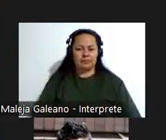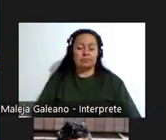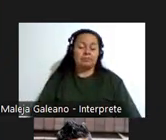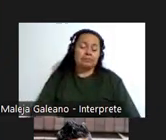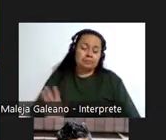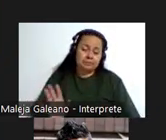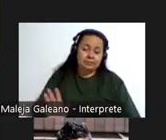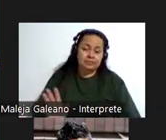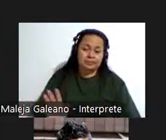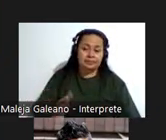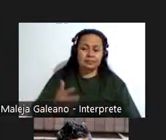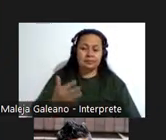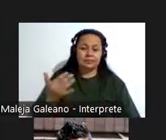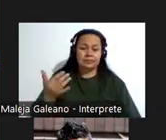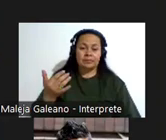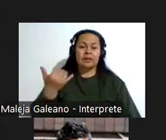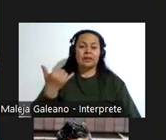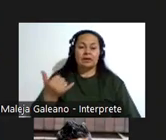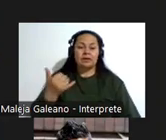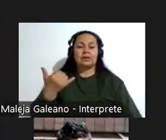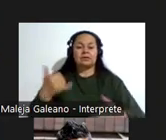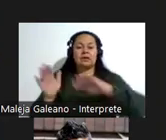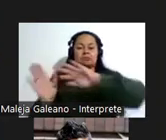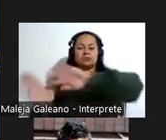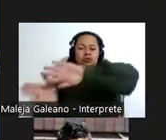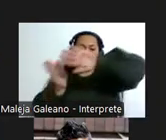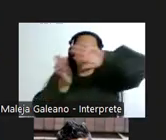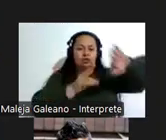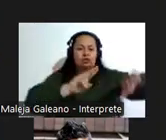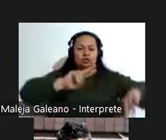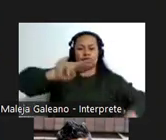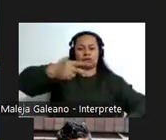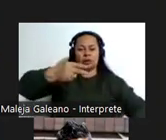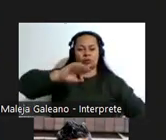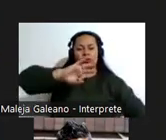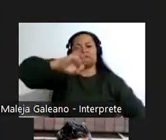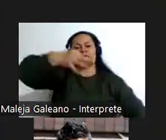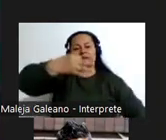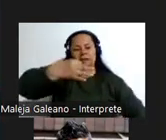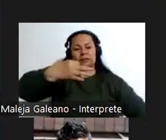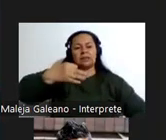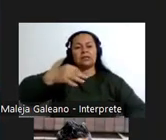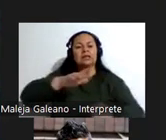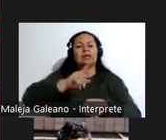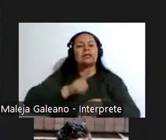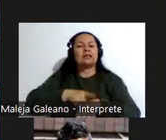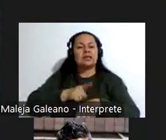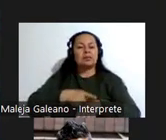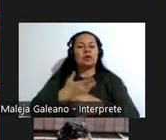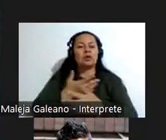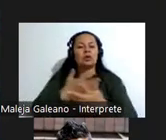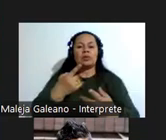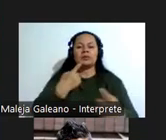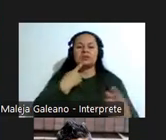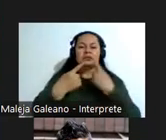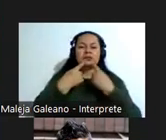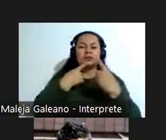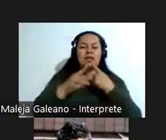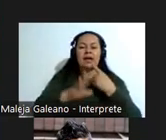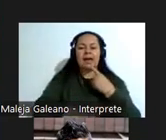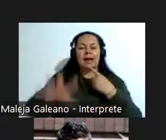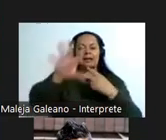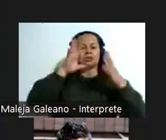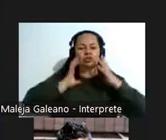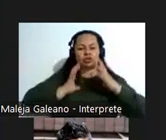Entonces, aquí ya pasamos del segundo momento al tercer momento. Y es entonces hablar de una cartografía